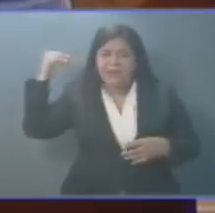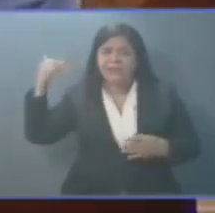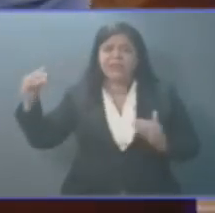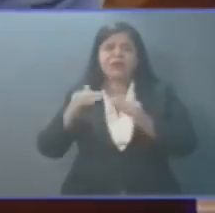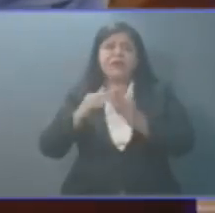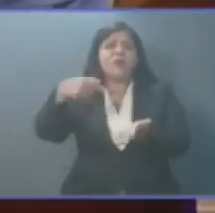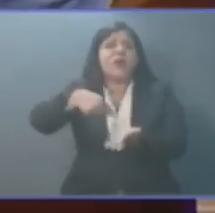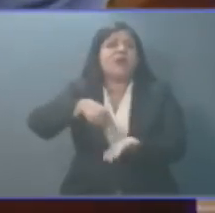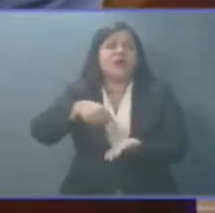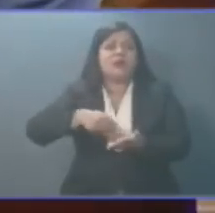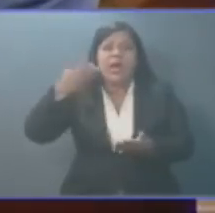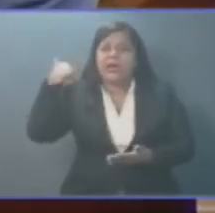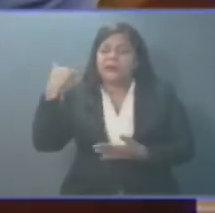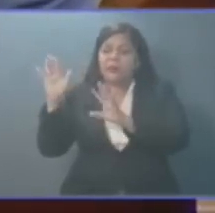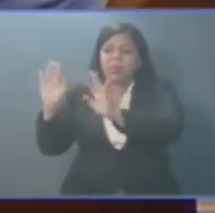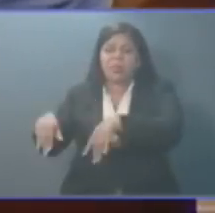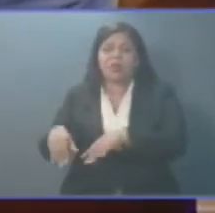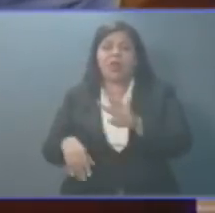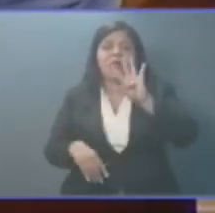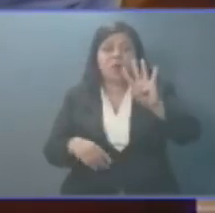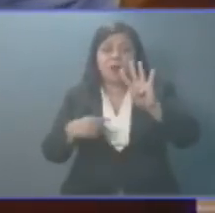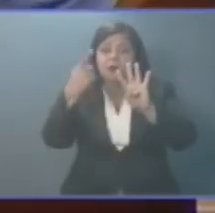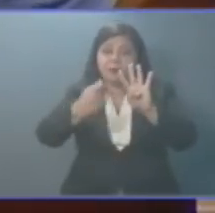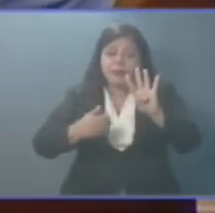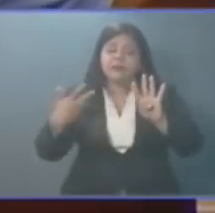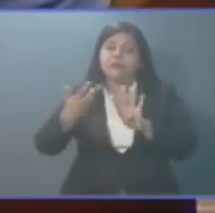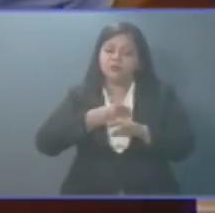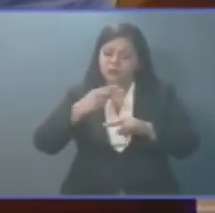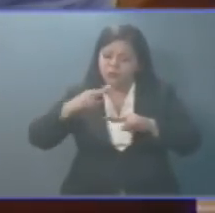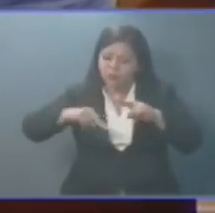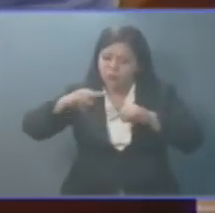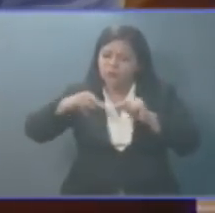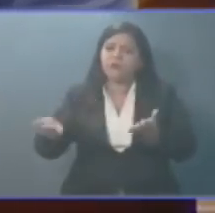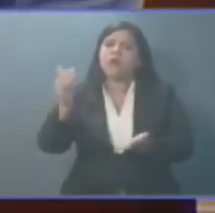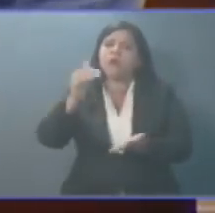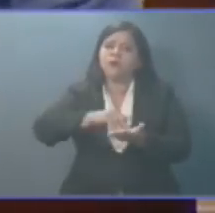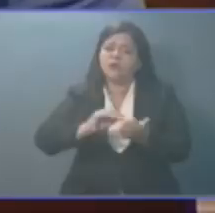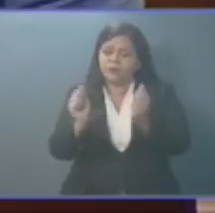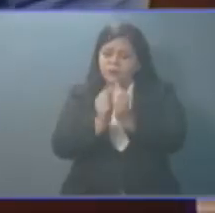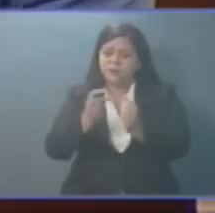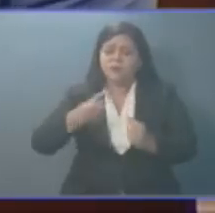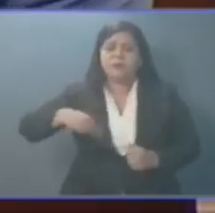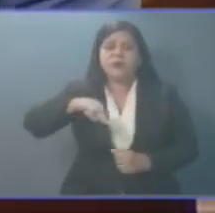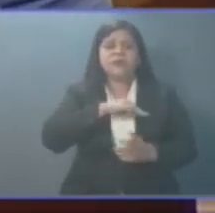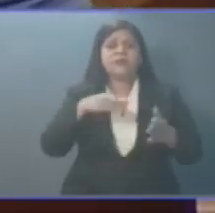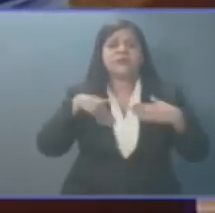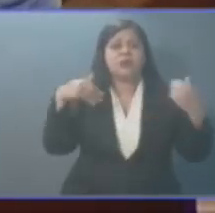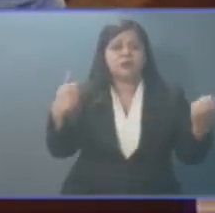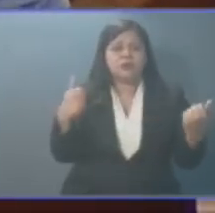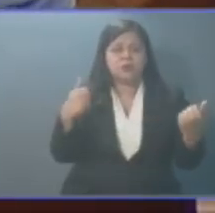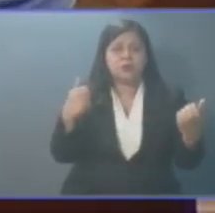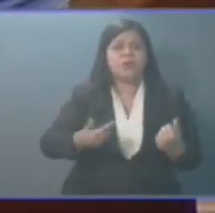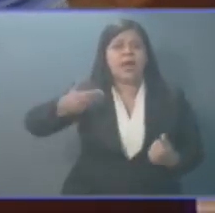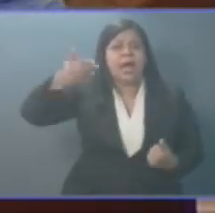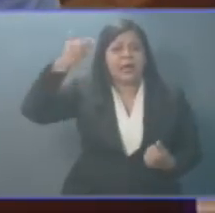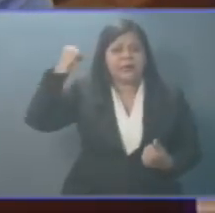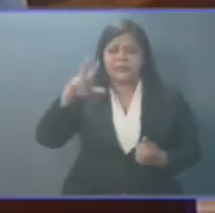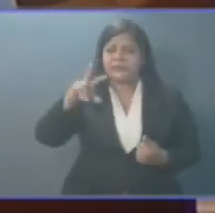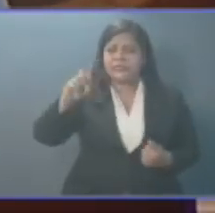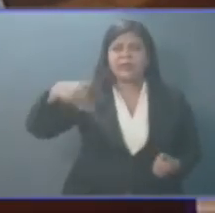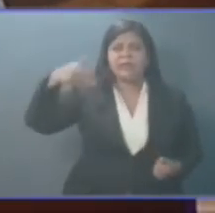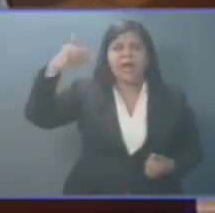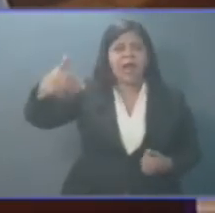deuda. En 4 meses reconstruimos junto al Ministerio de Salud lo que nos dejaron en 30